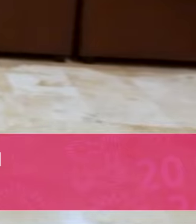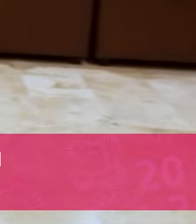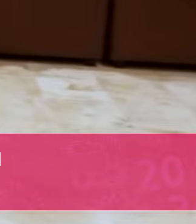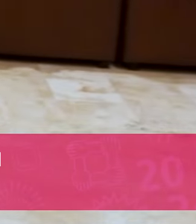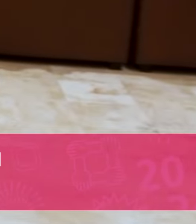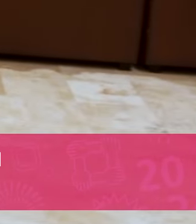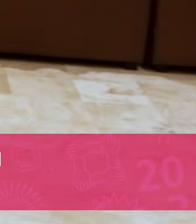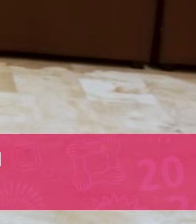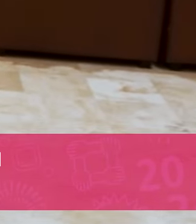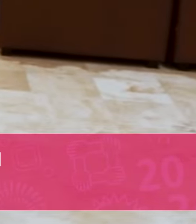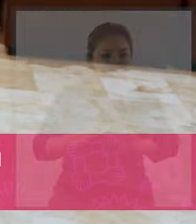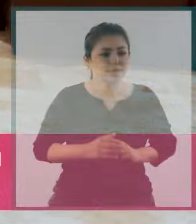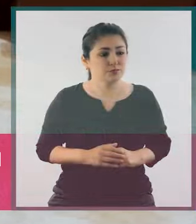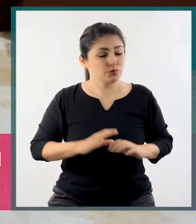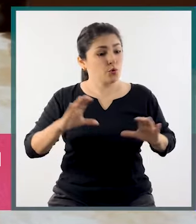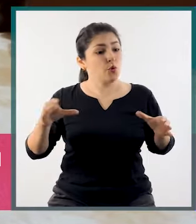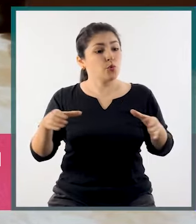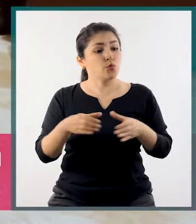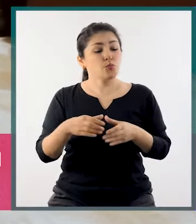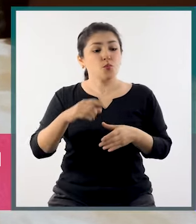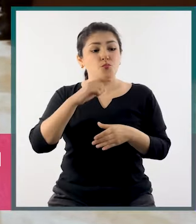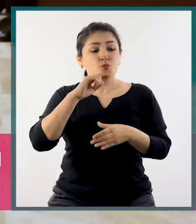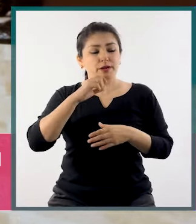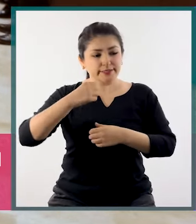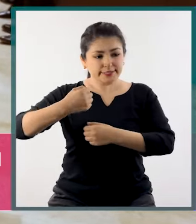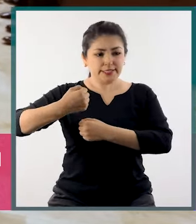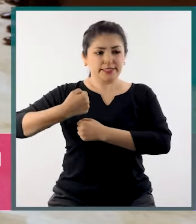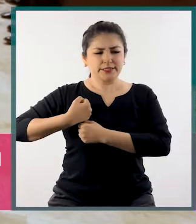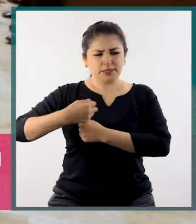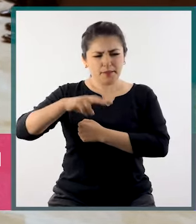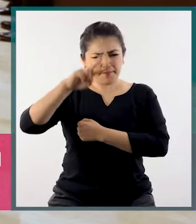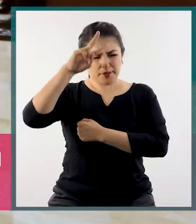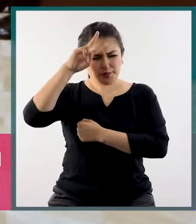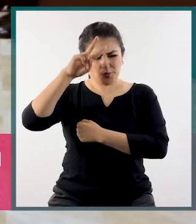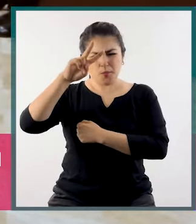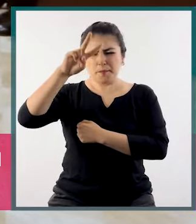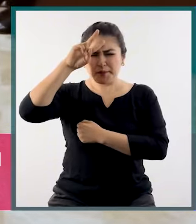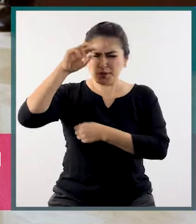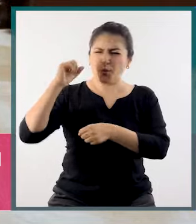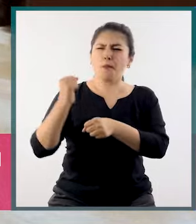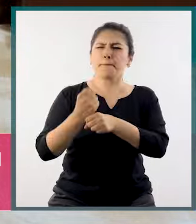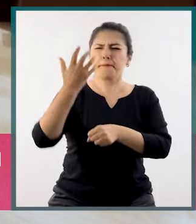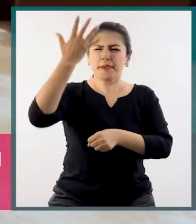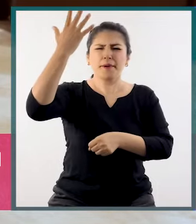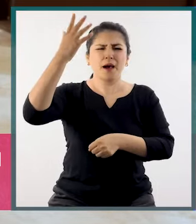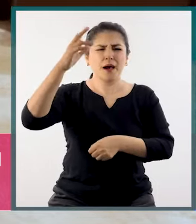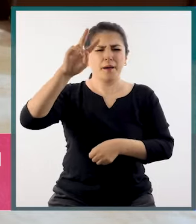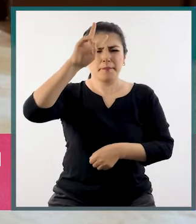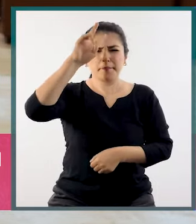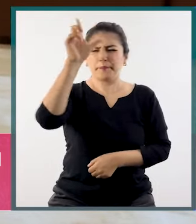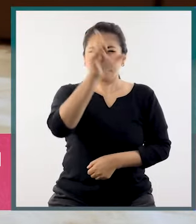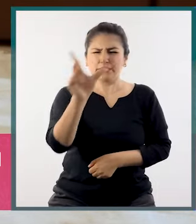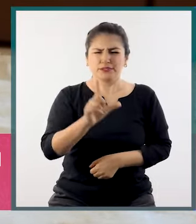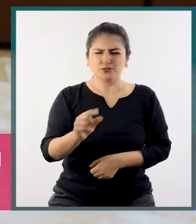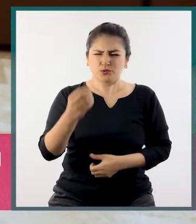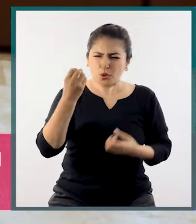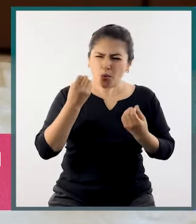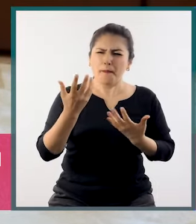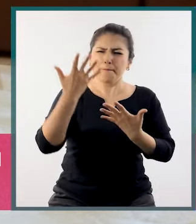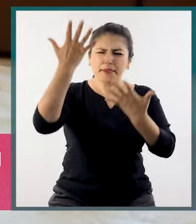Somos las mujeres del ejército del Perú. ¡Viva el Perú! ¡Viva! ¡Viva la patria!